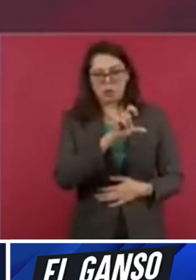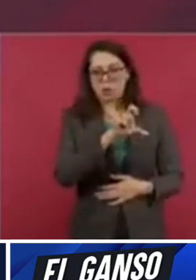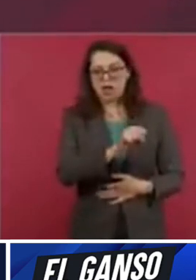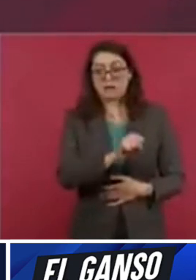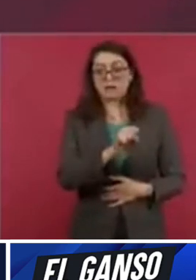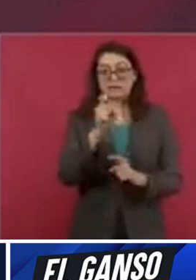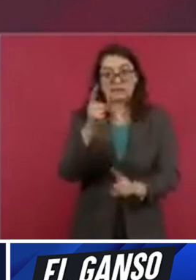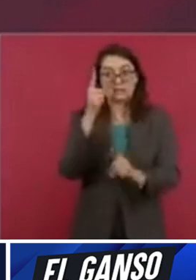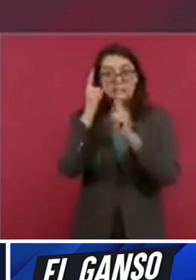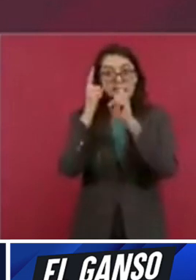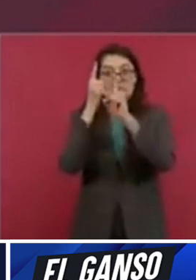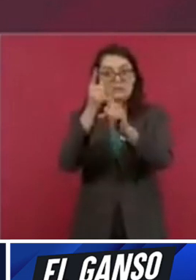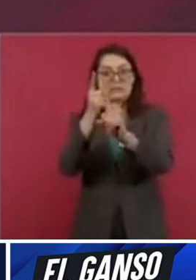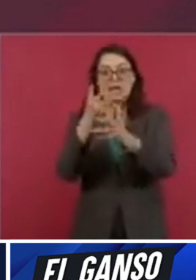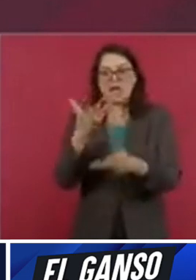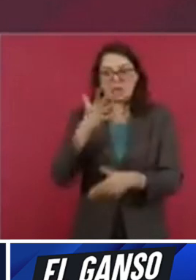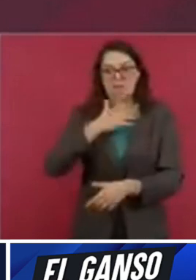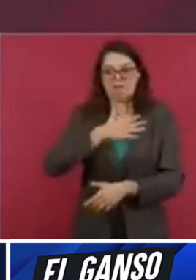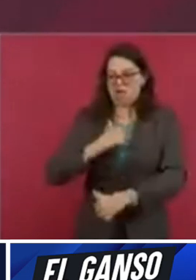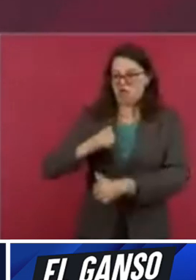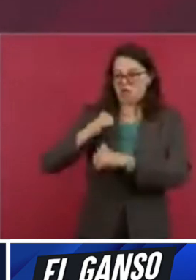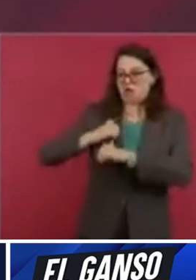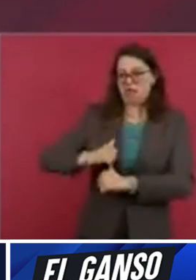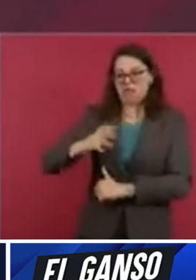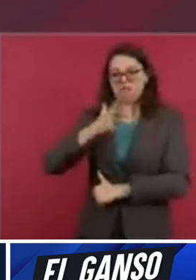principios no se lucha por